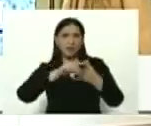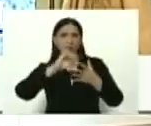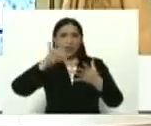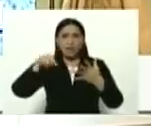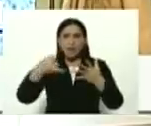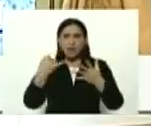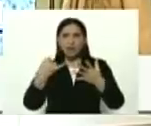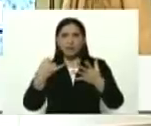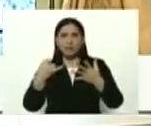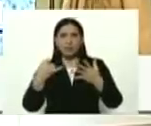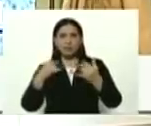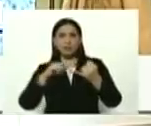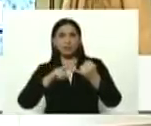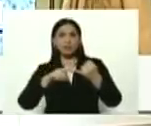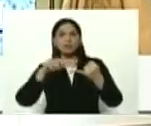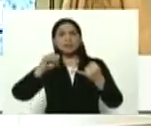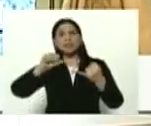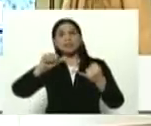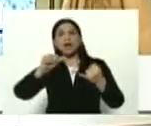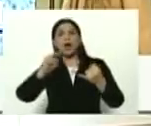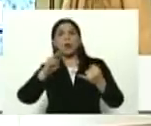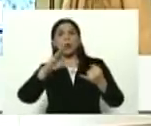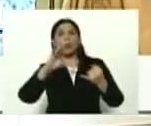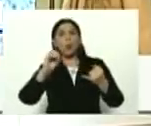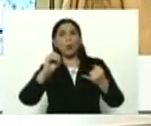jengibre y saúco. Y